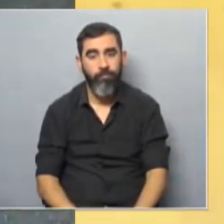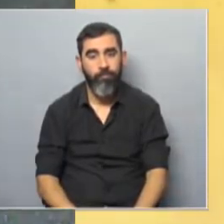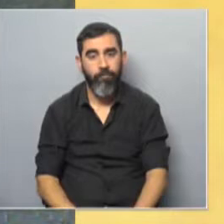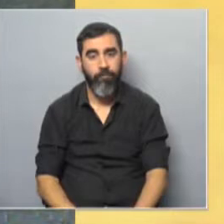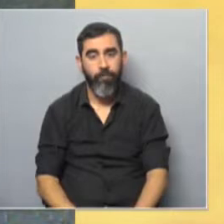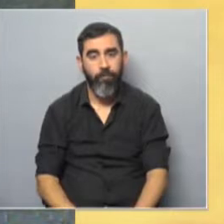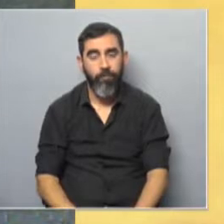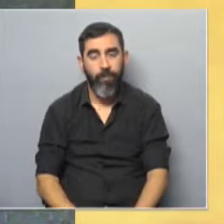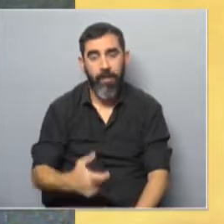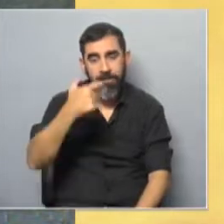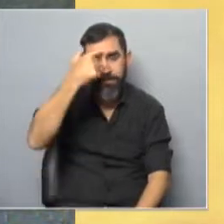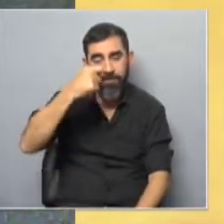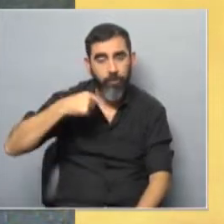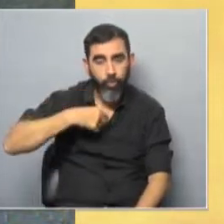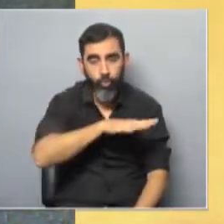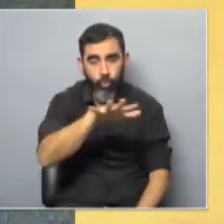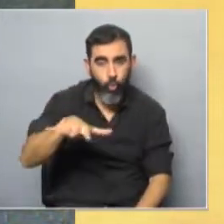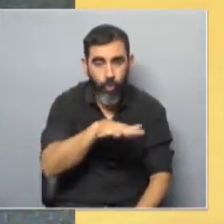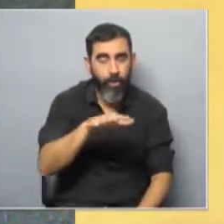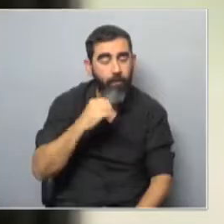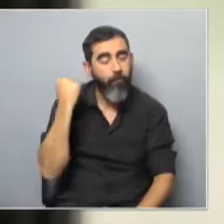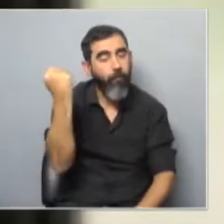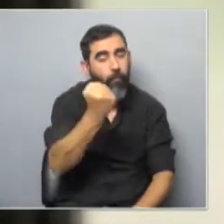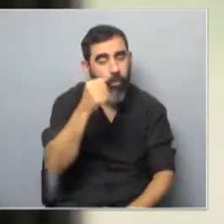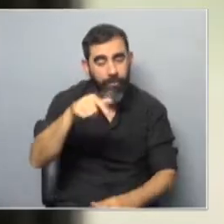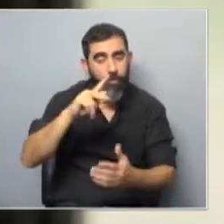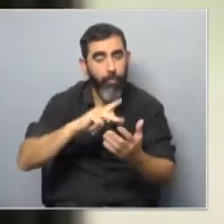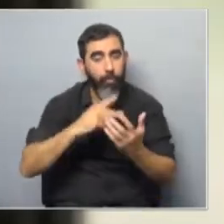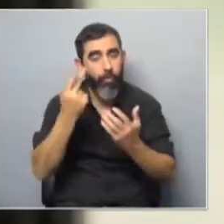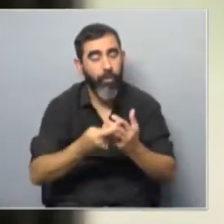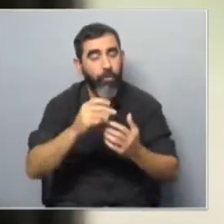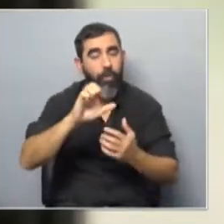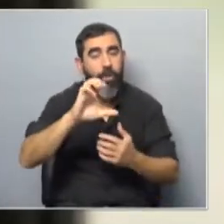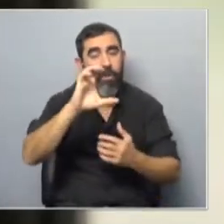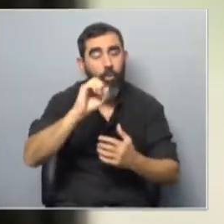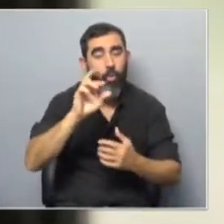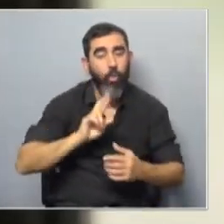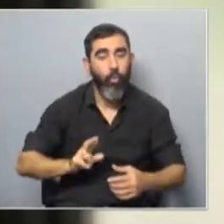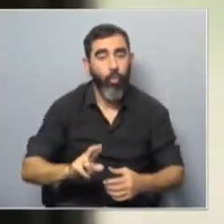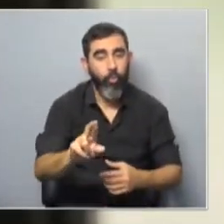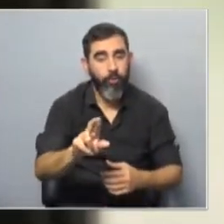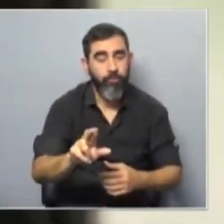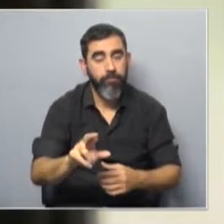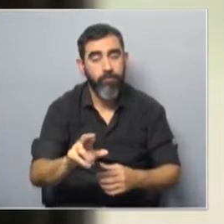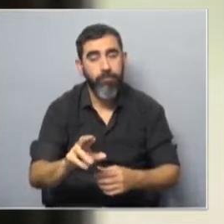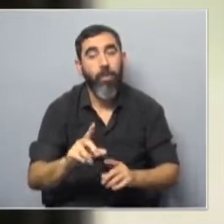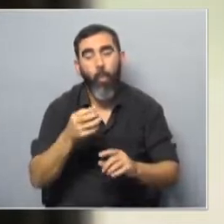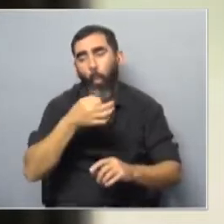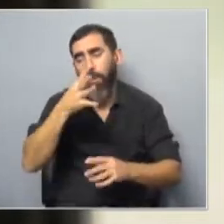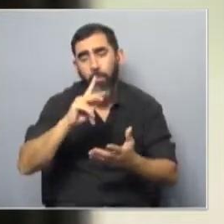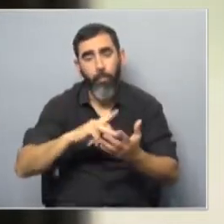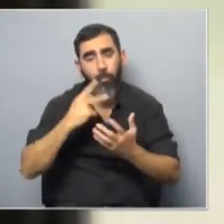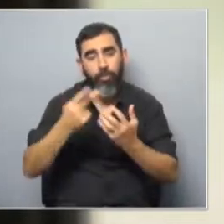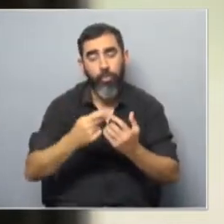La ciencia ciudadana es clave para el proyecto de ecorrutas, para ecología de carreteras y creo que para cualquier proyecto